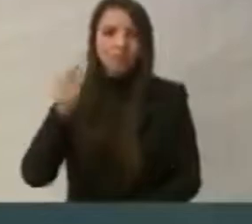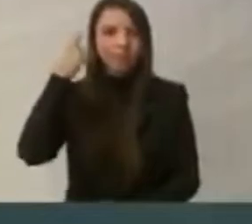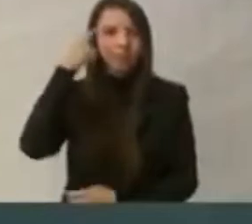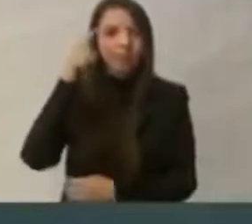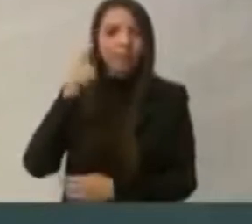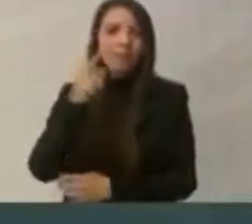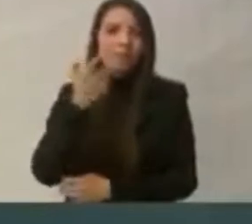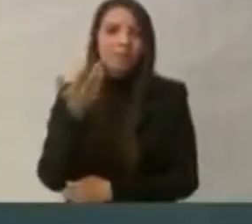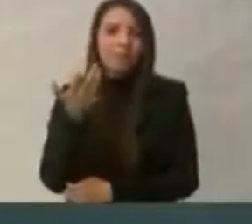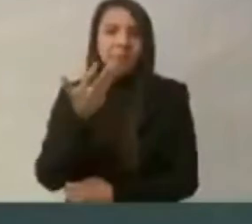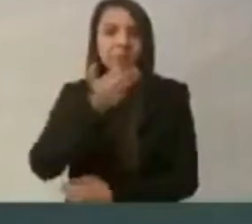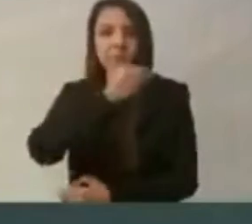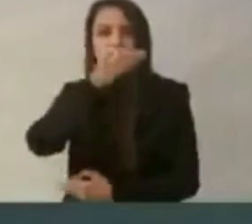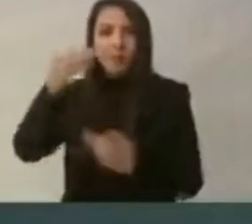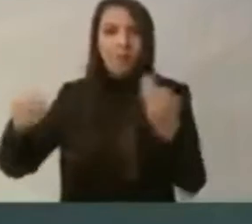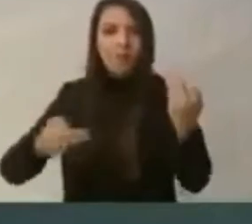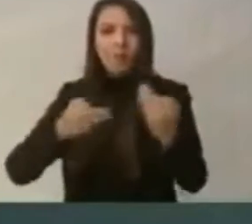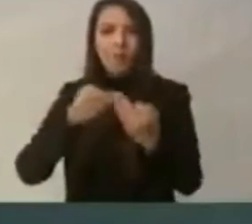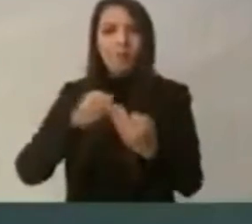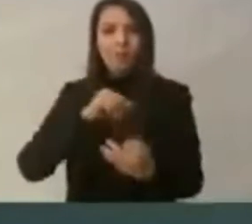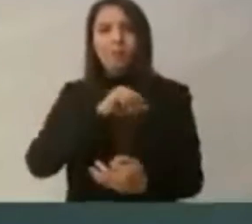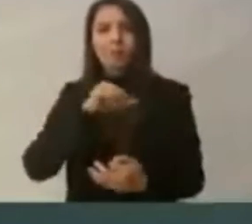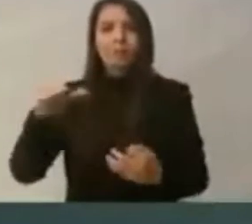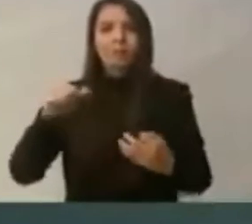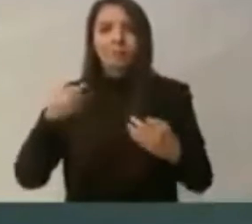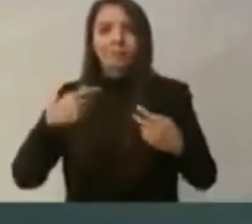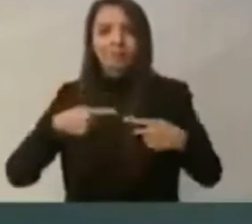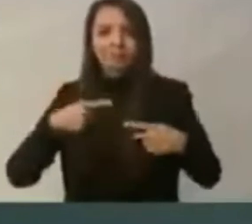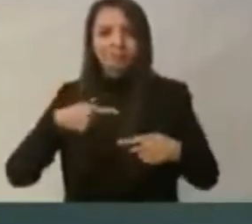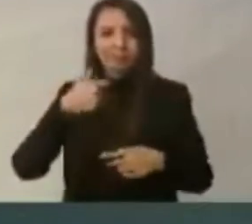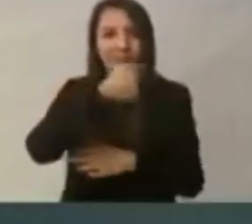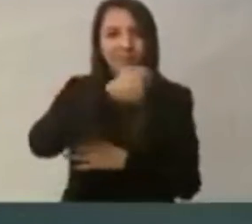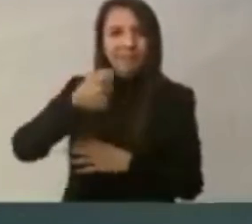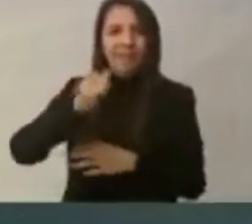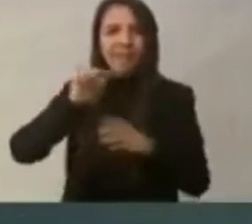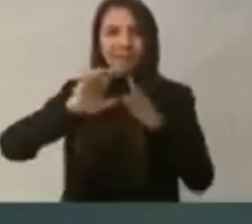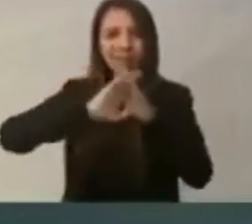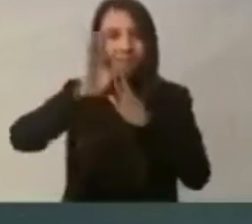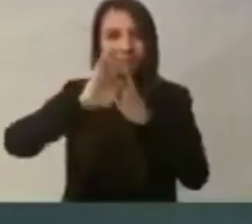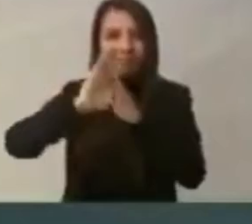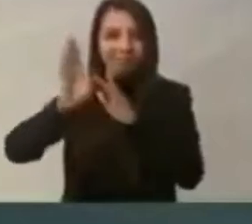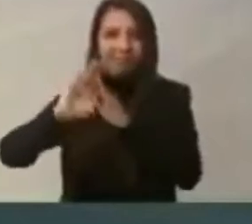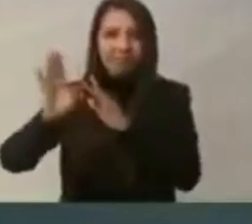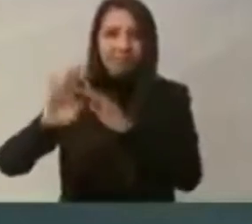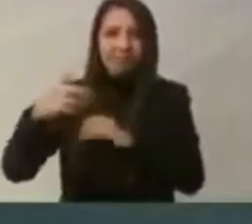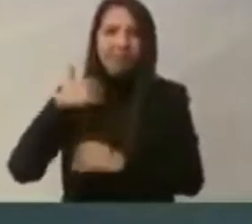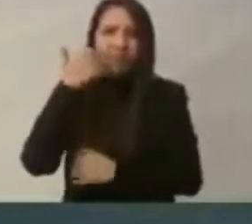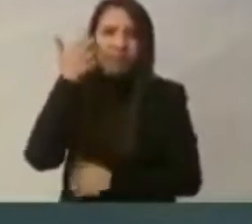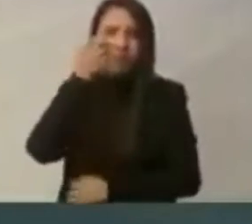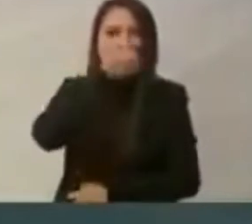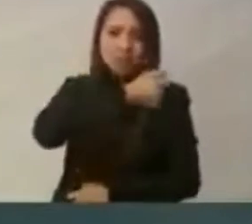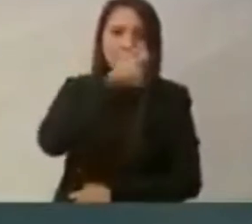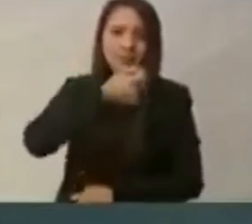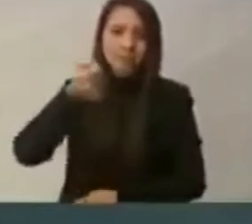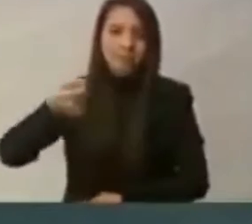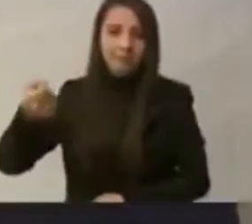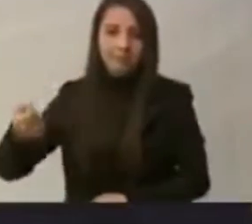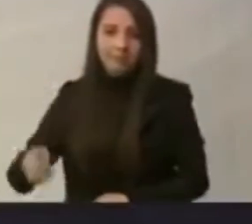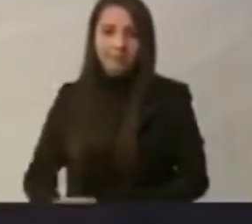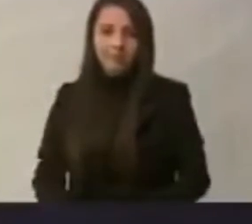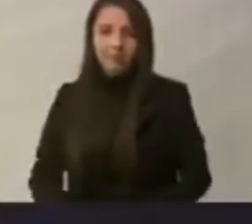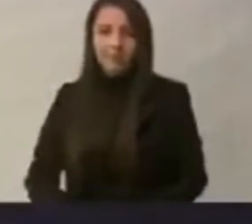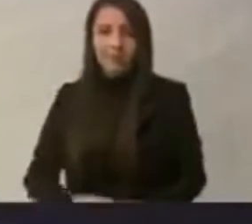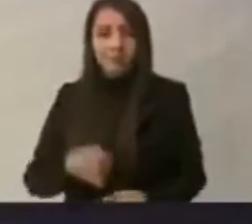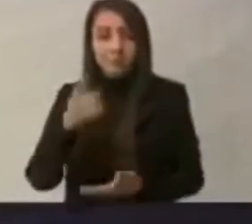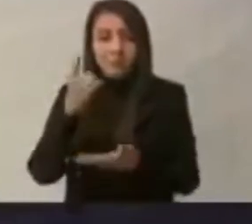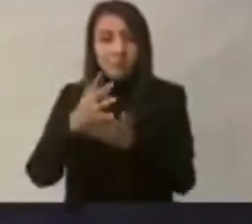todos nuestros paisanos migrantes. Y no solo